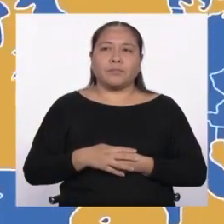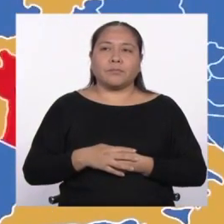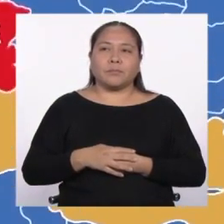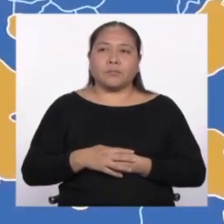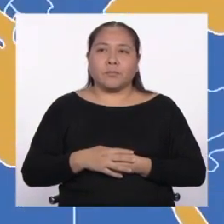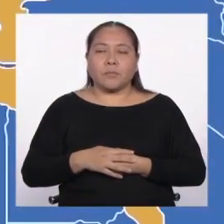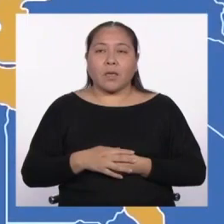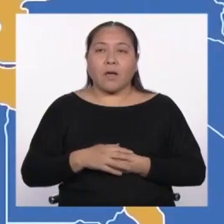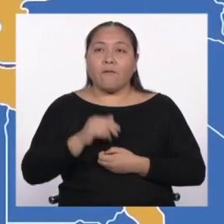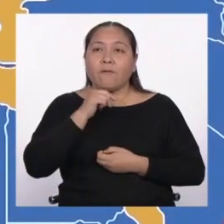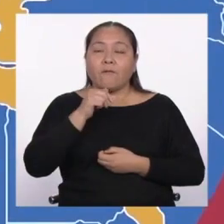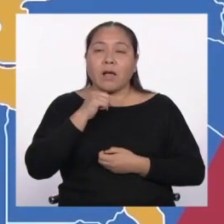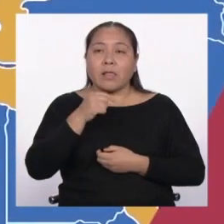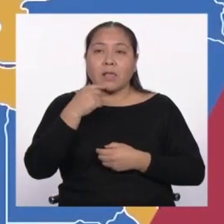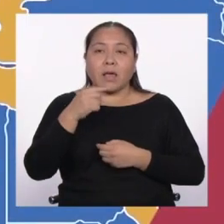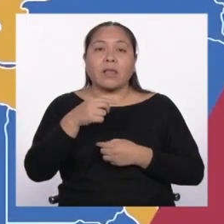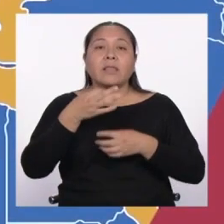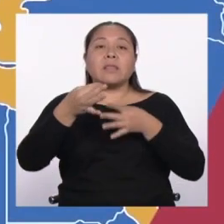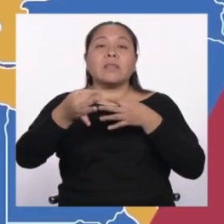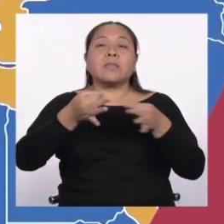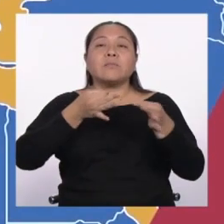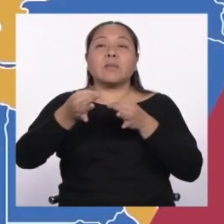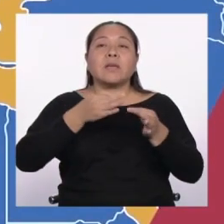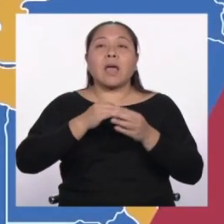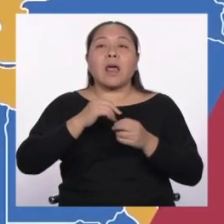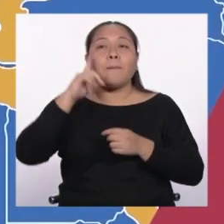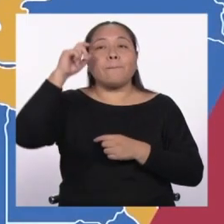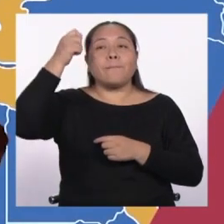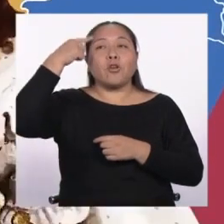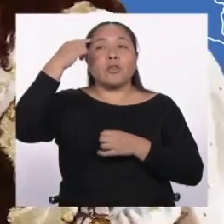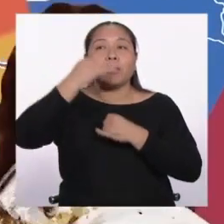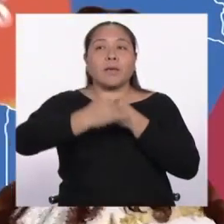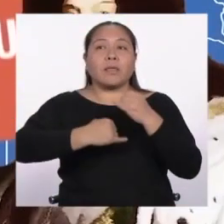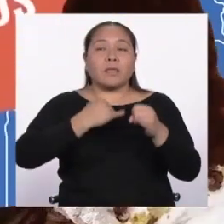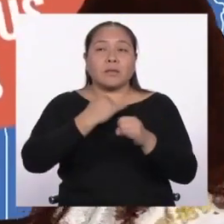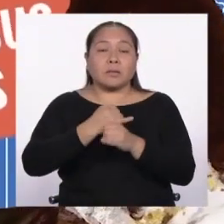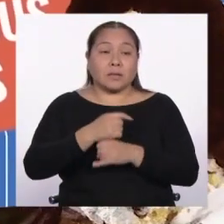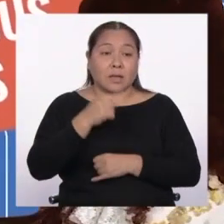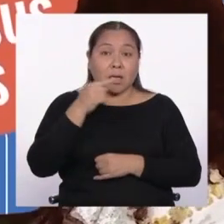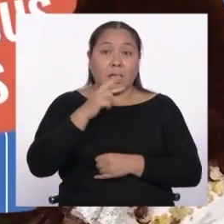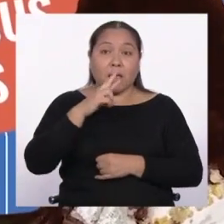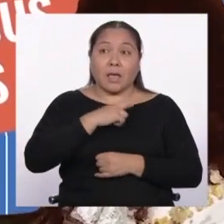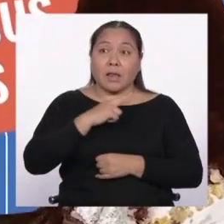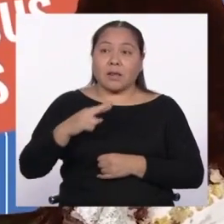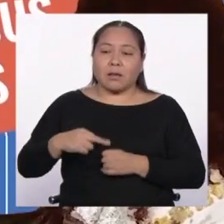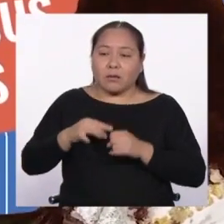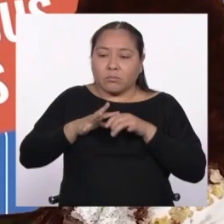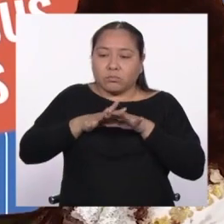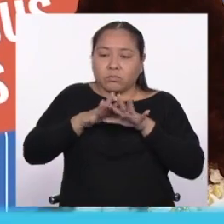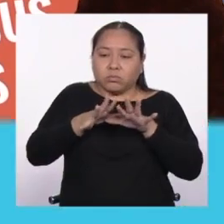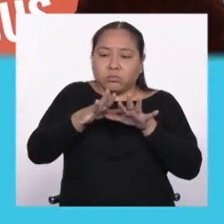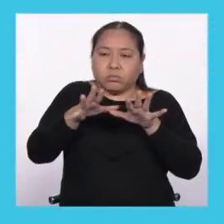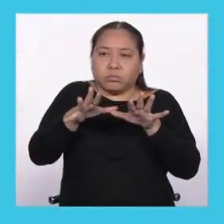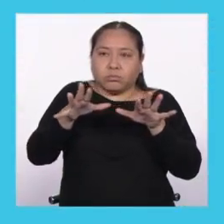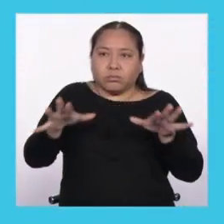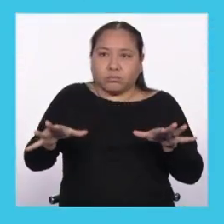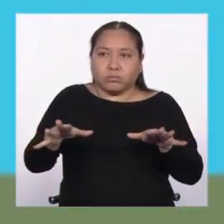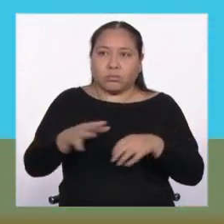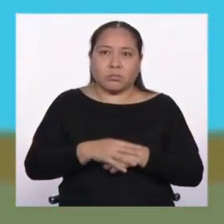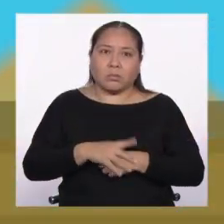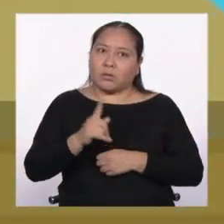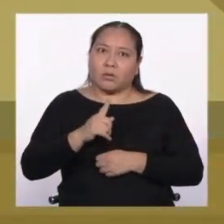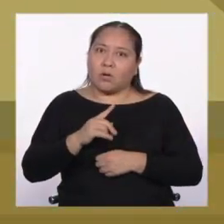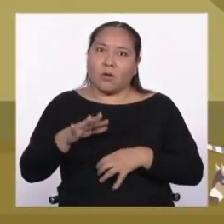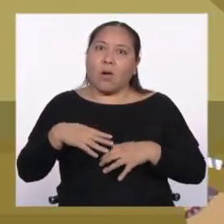Nos falta hablar de lo que ocurrió en la política internacional. Aquí, el rey buscó extender sus fronteras y obviamente a la buena no